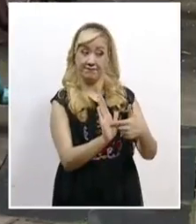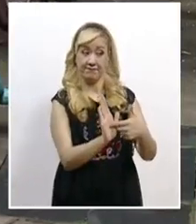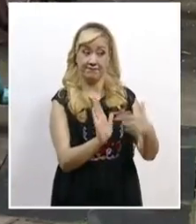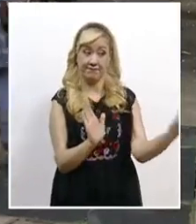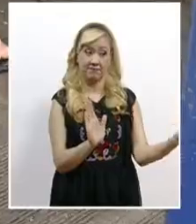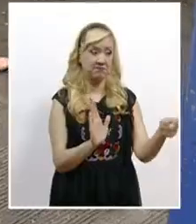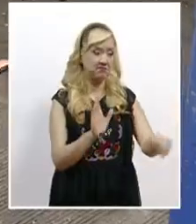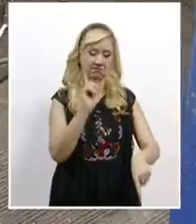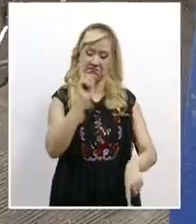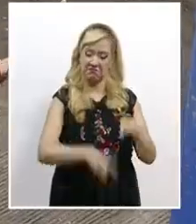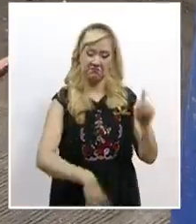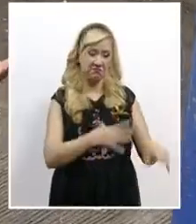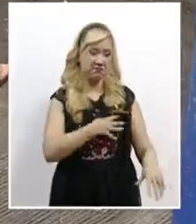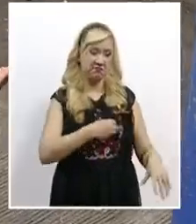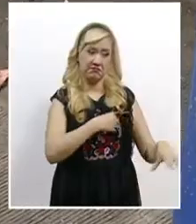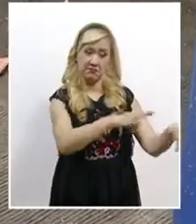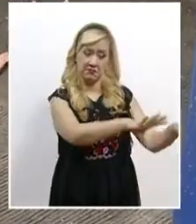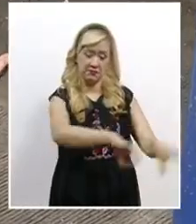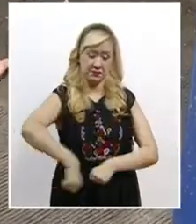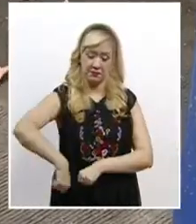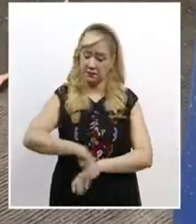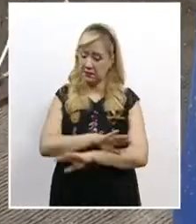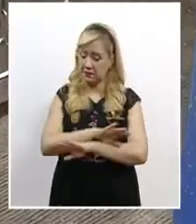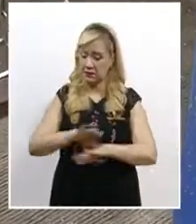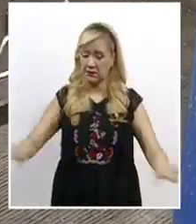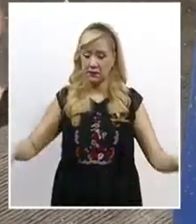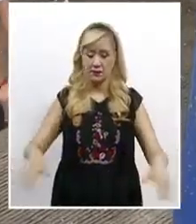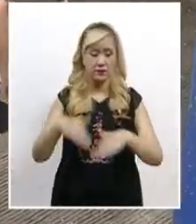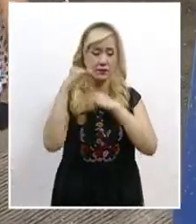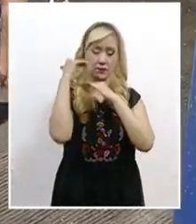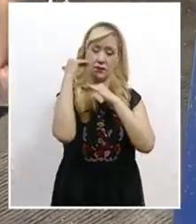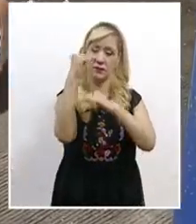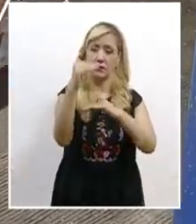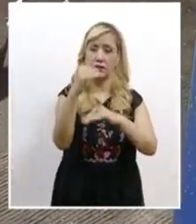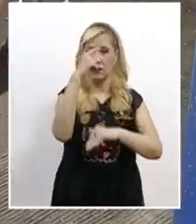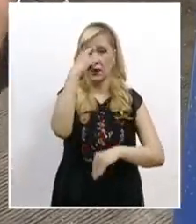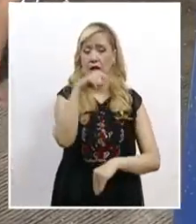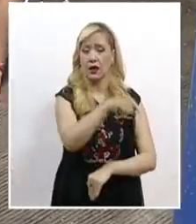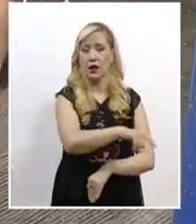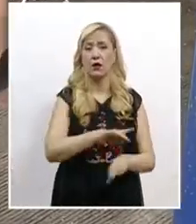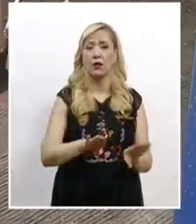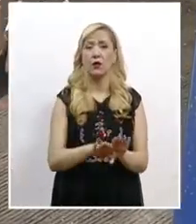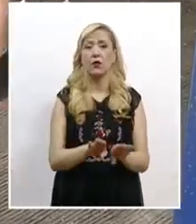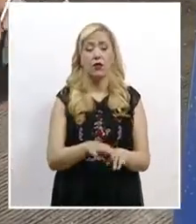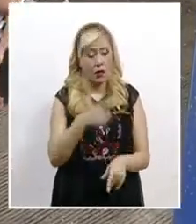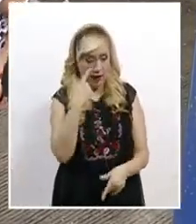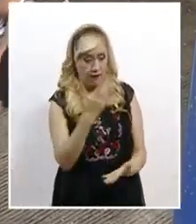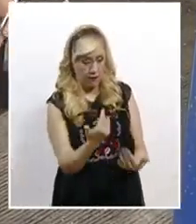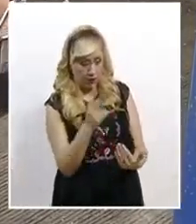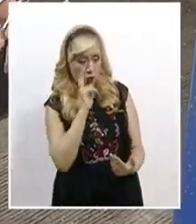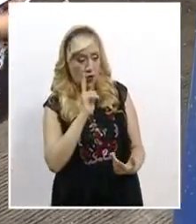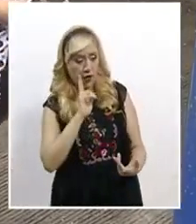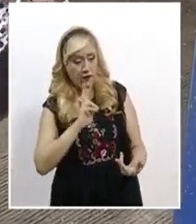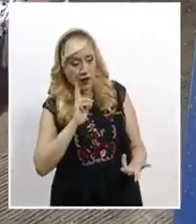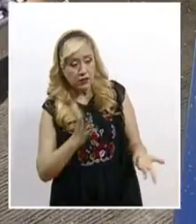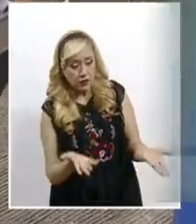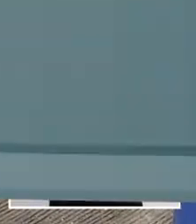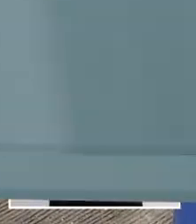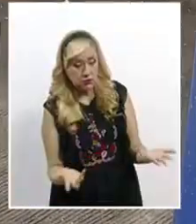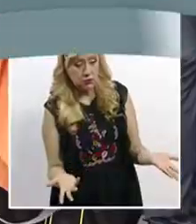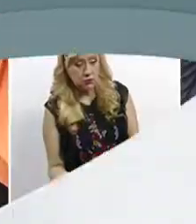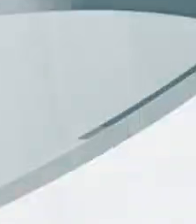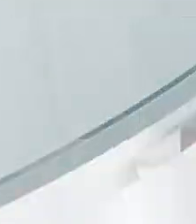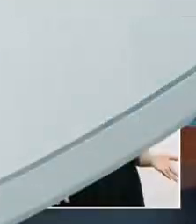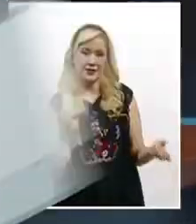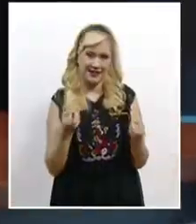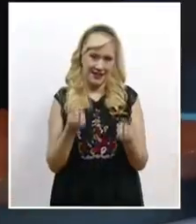la pérdida de la patria potestad, concediéndole un término razonable para que haga valer lo que estime pertinente.